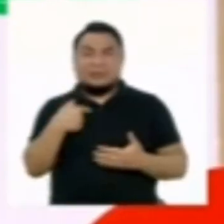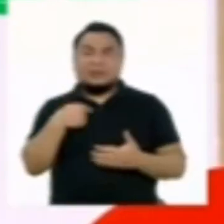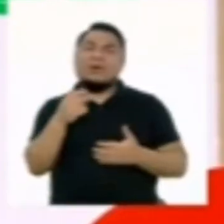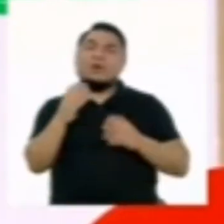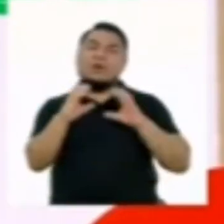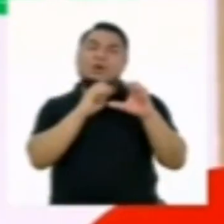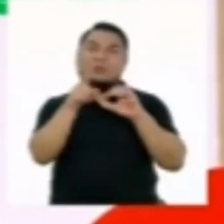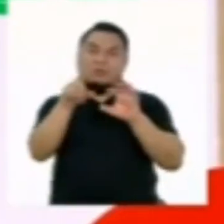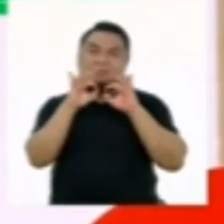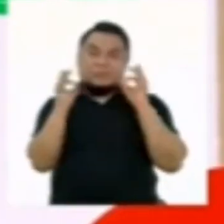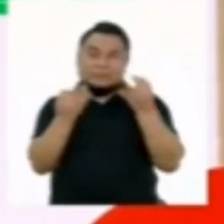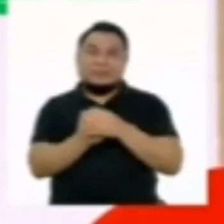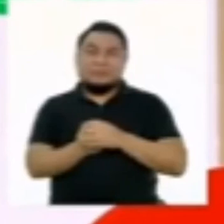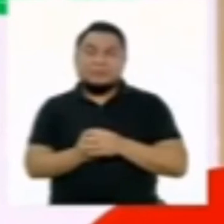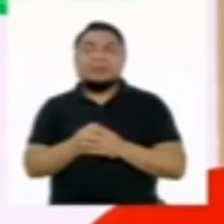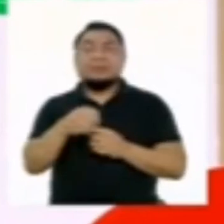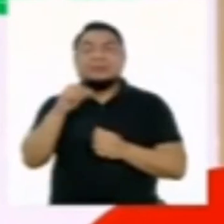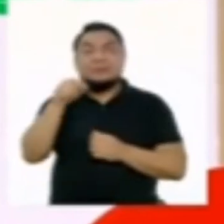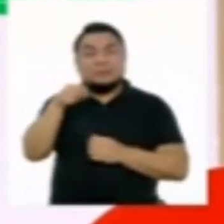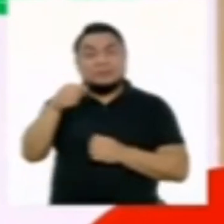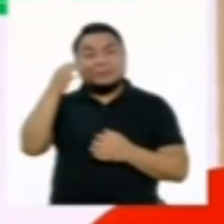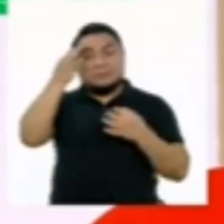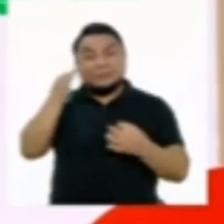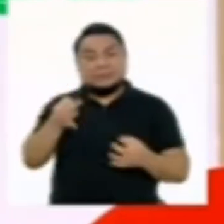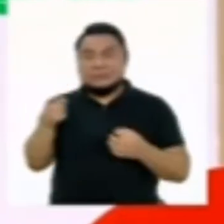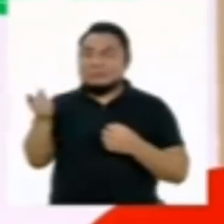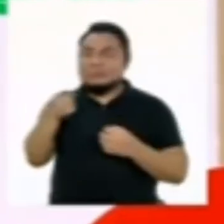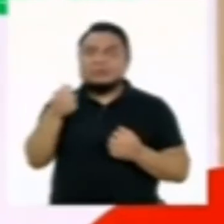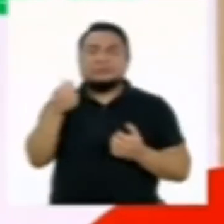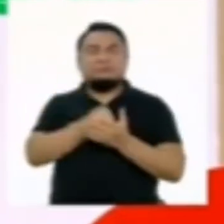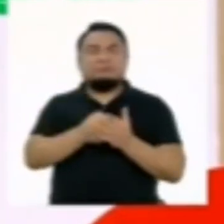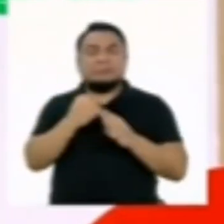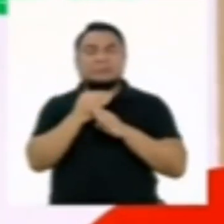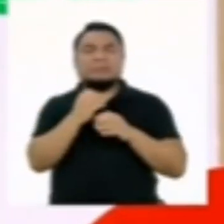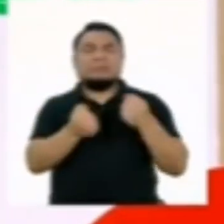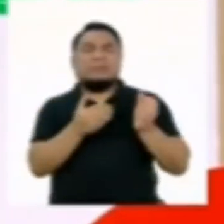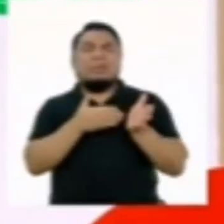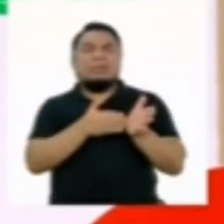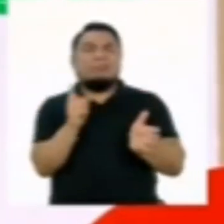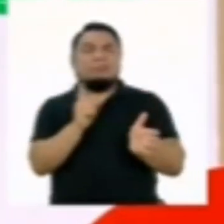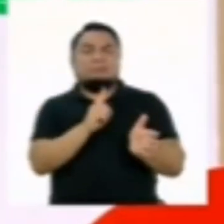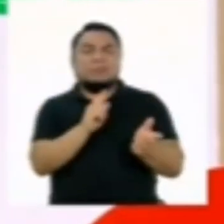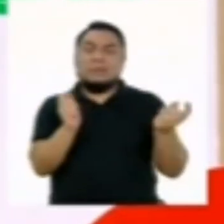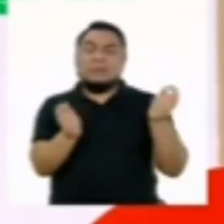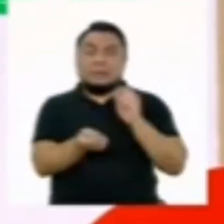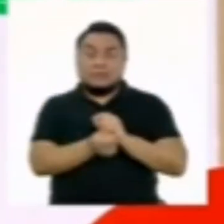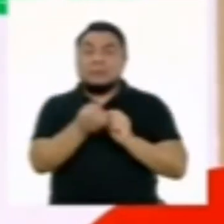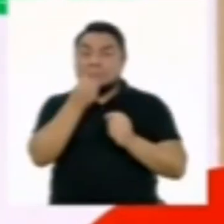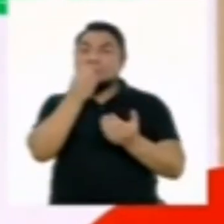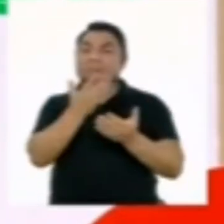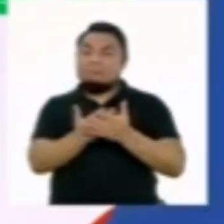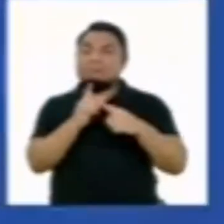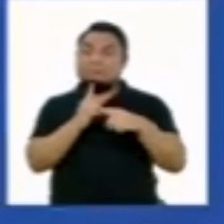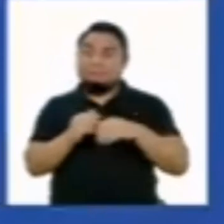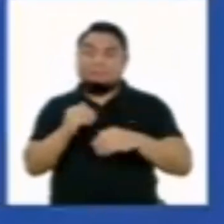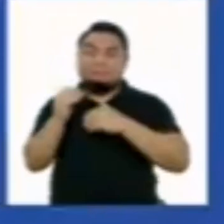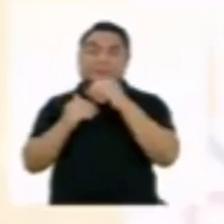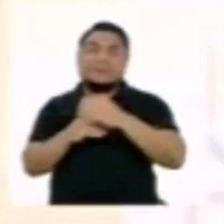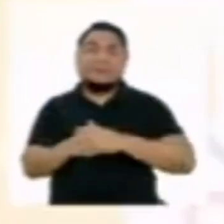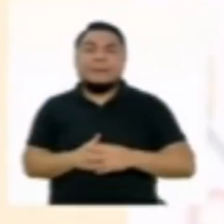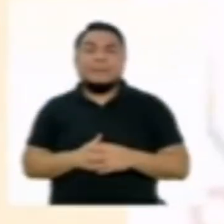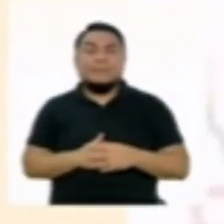conversar sobre este tema en familia. Así las decisiones que tomen para enfrentar la congestión vehicular podrán causar un mayor impacto.